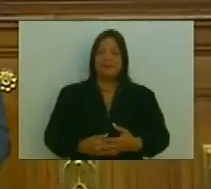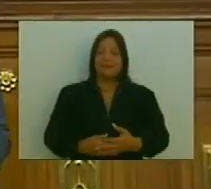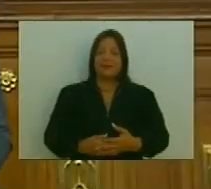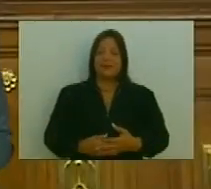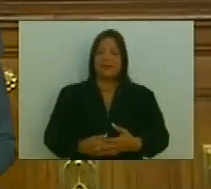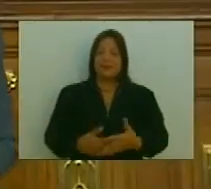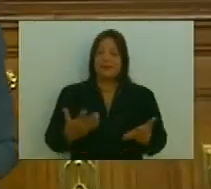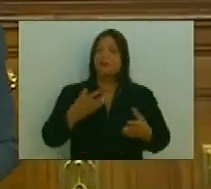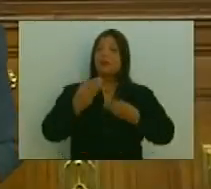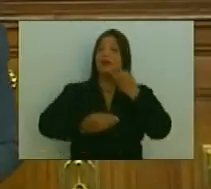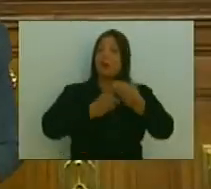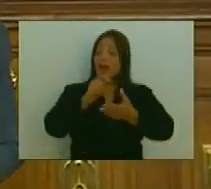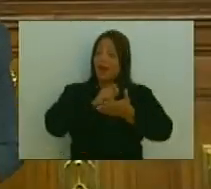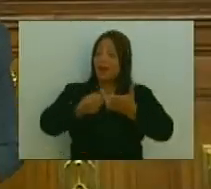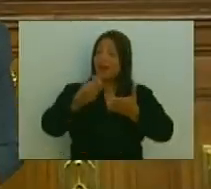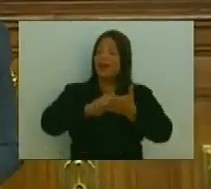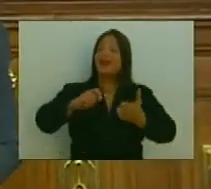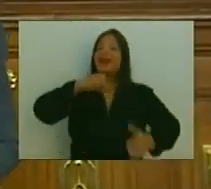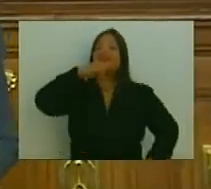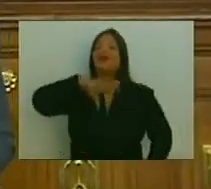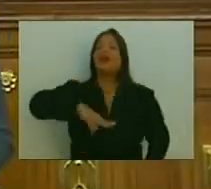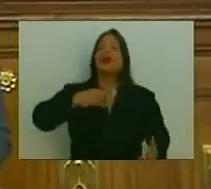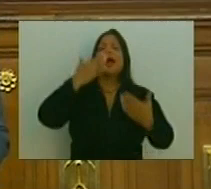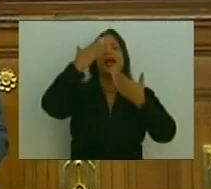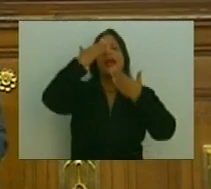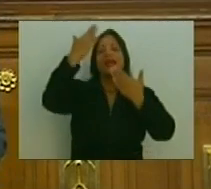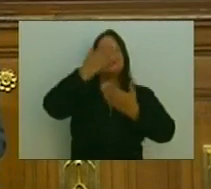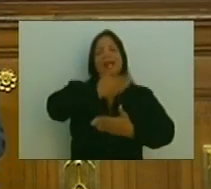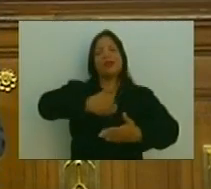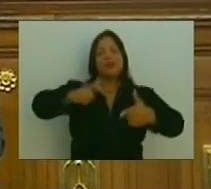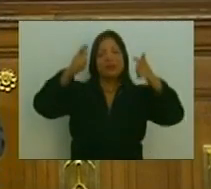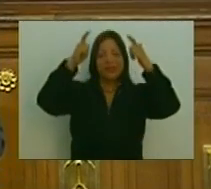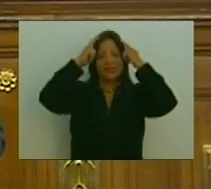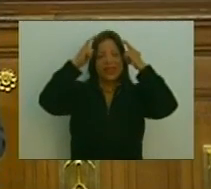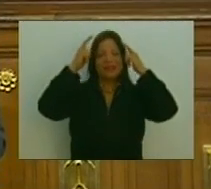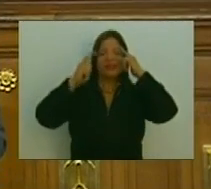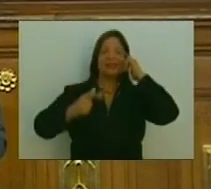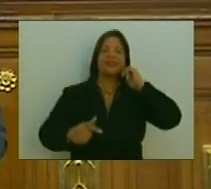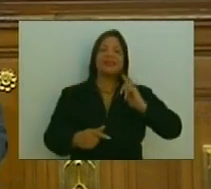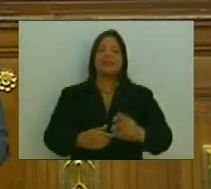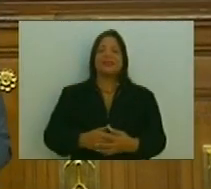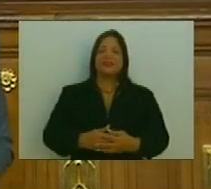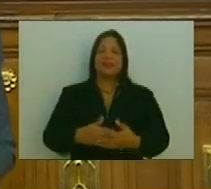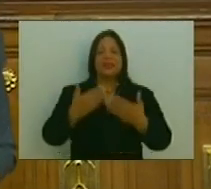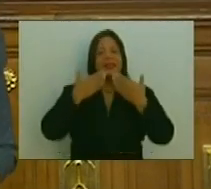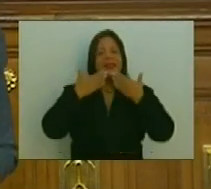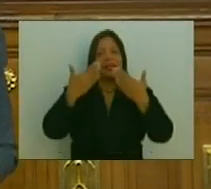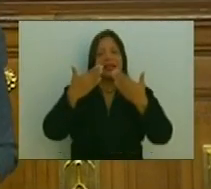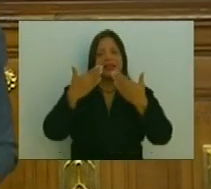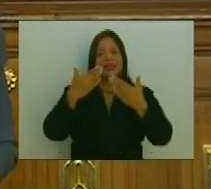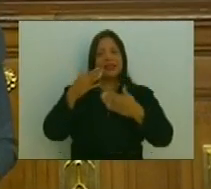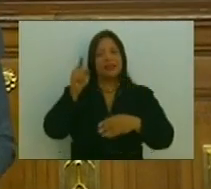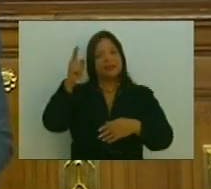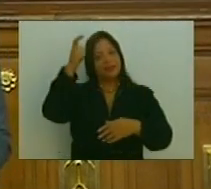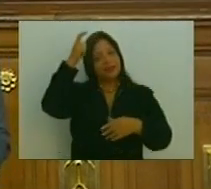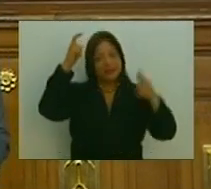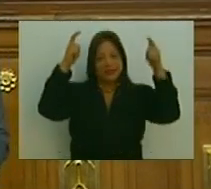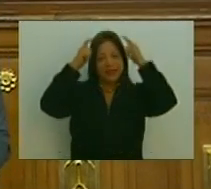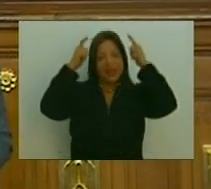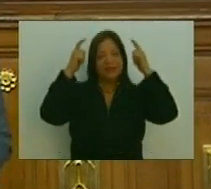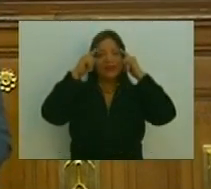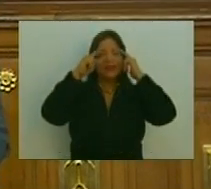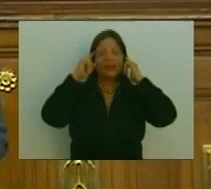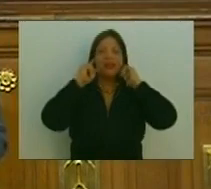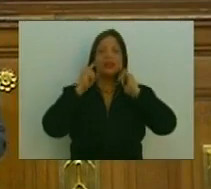Pero estamos haciendo historia gracias a nuestro comandante Chávez. Gracias a él. Hoy